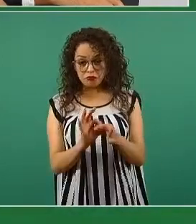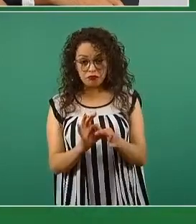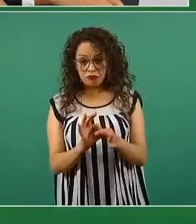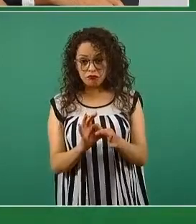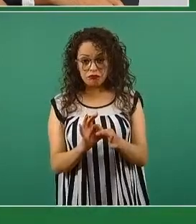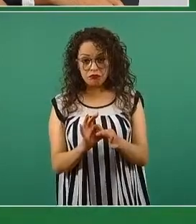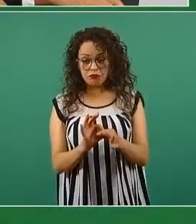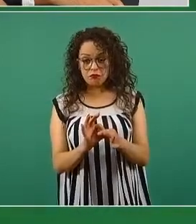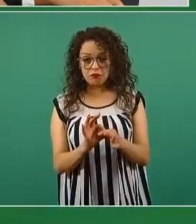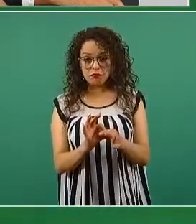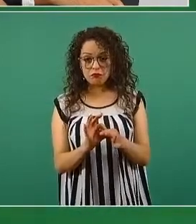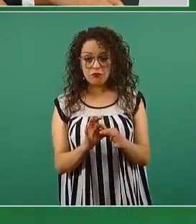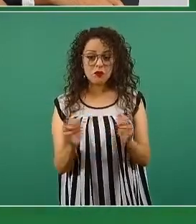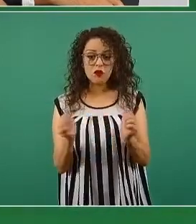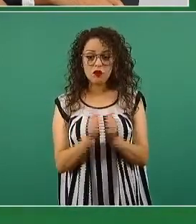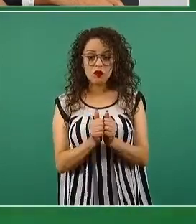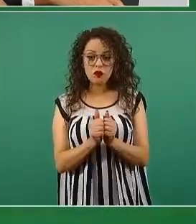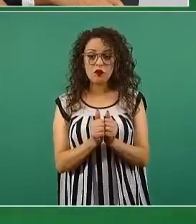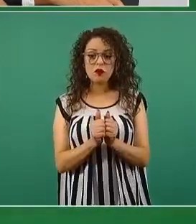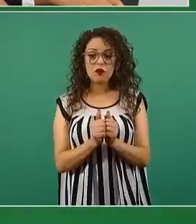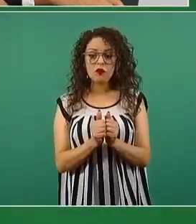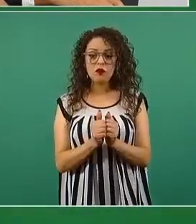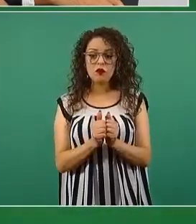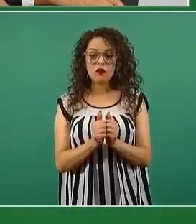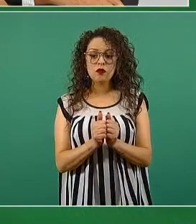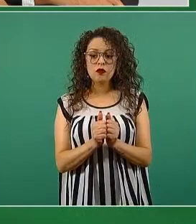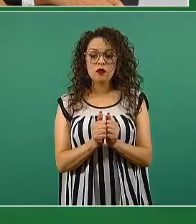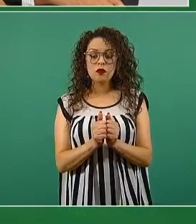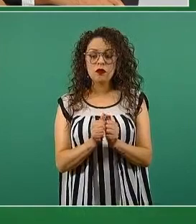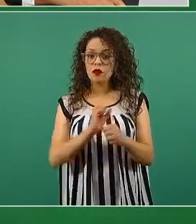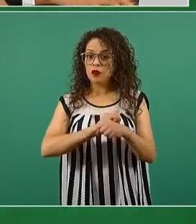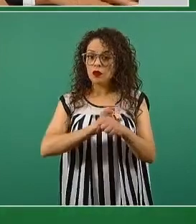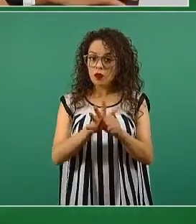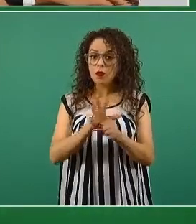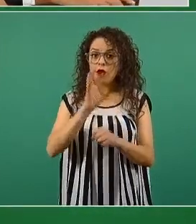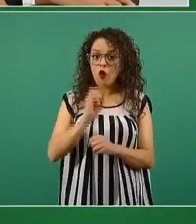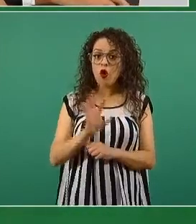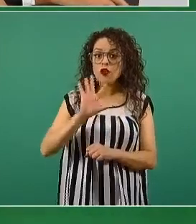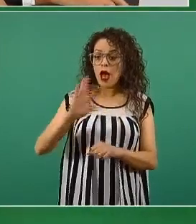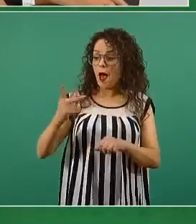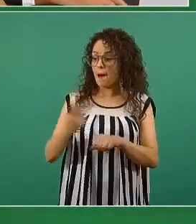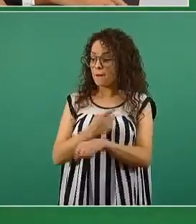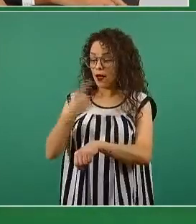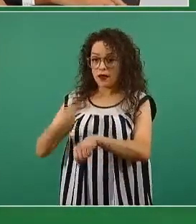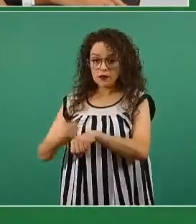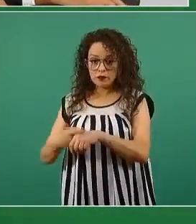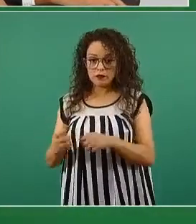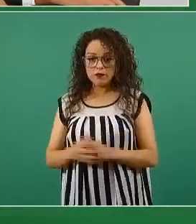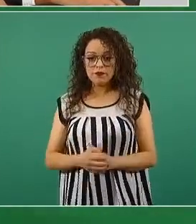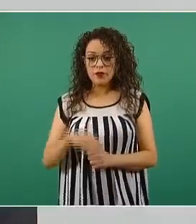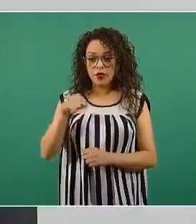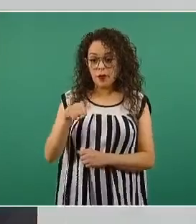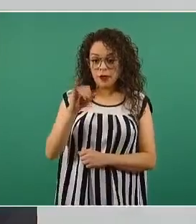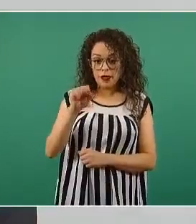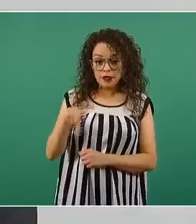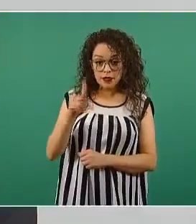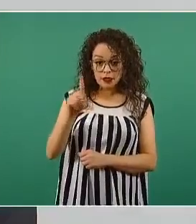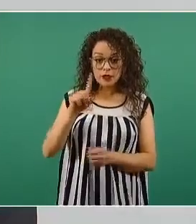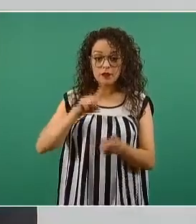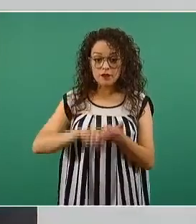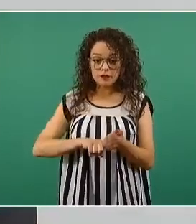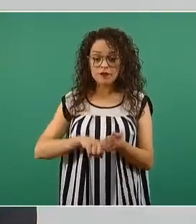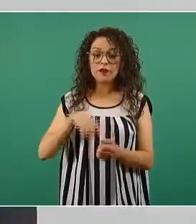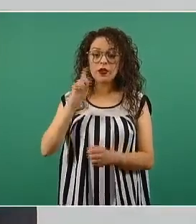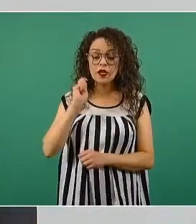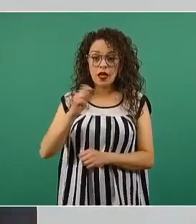con casos post-COVID, o con casos COVID. Sí, el MISC es una enfermedad autoinmune disparada por infección